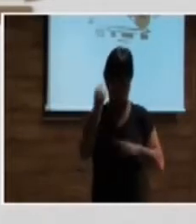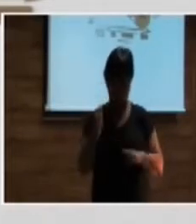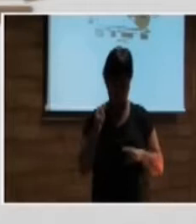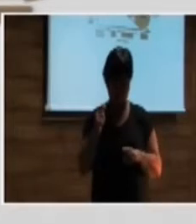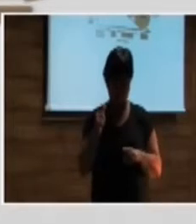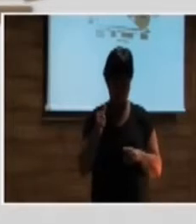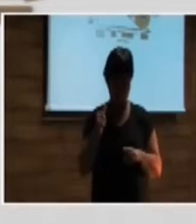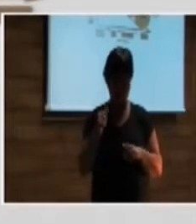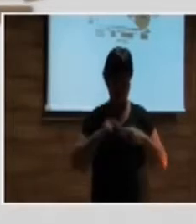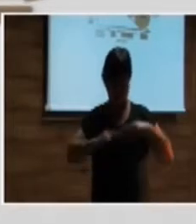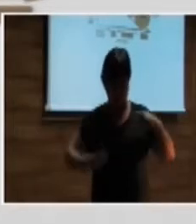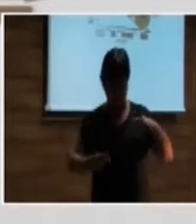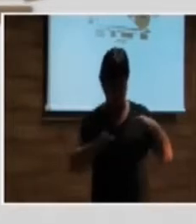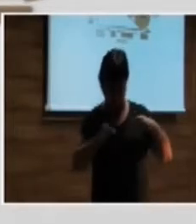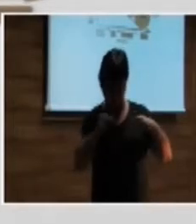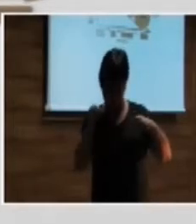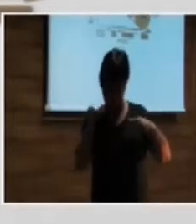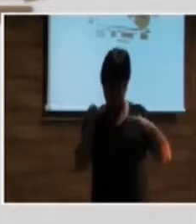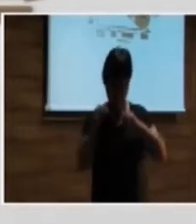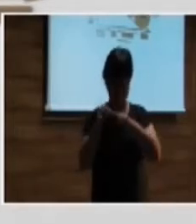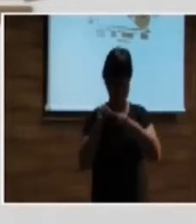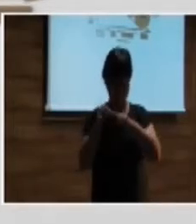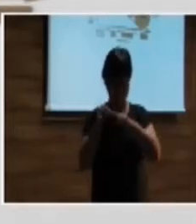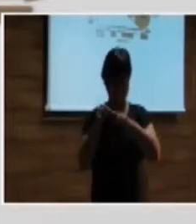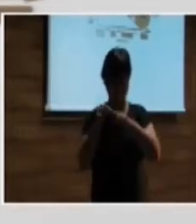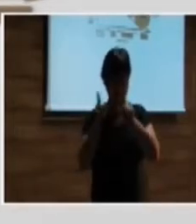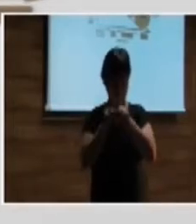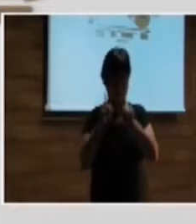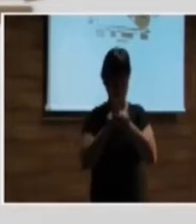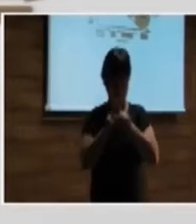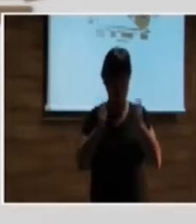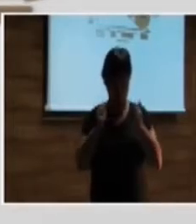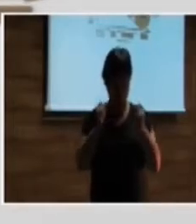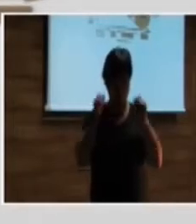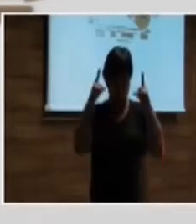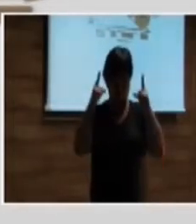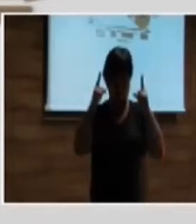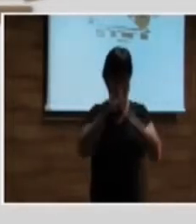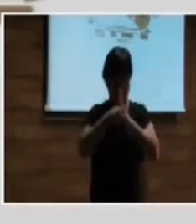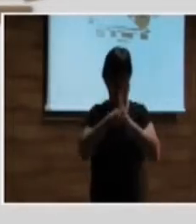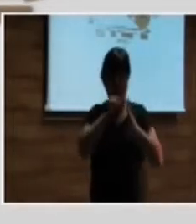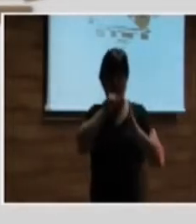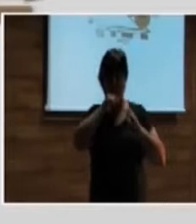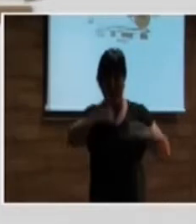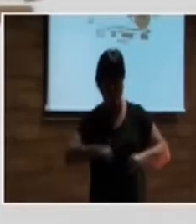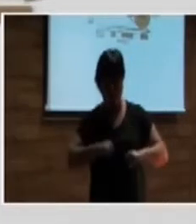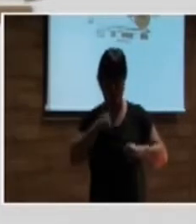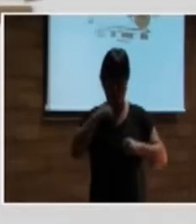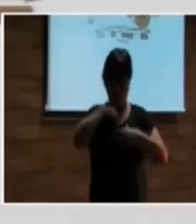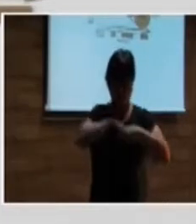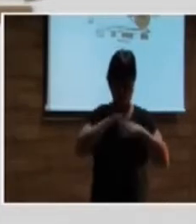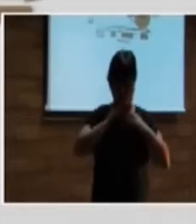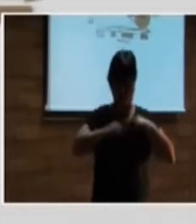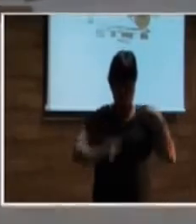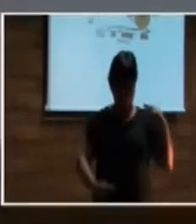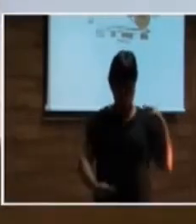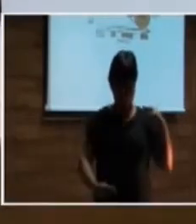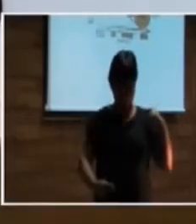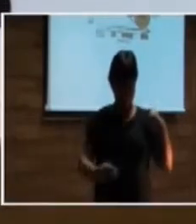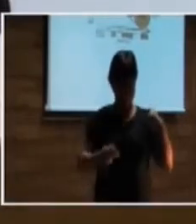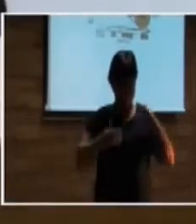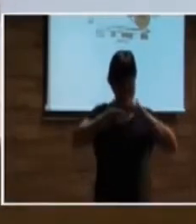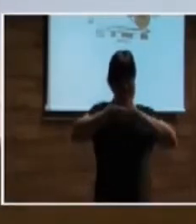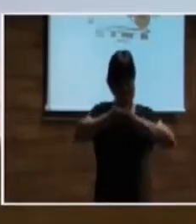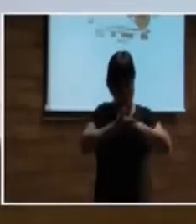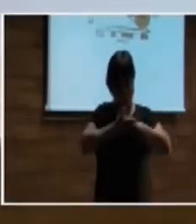gen que se despierta tardíamente en la vejez. Ese es el problema. Entonces el paciente que tiene un gen APOE4 tiene baja resiliencia